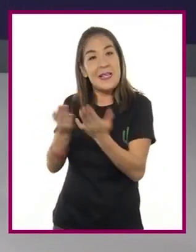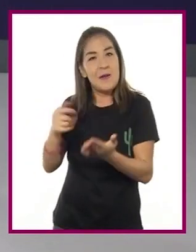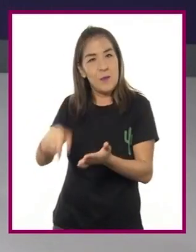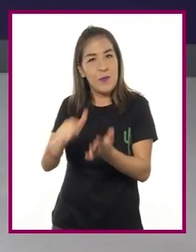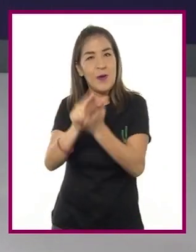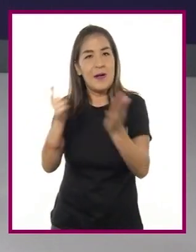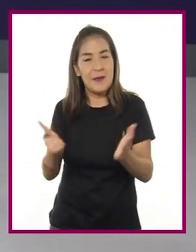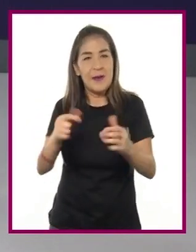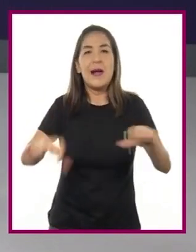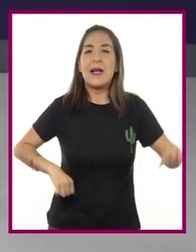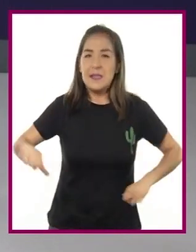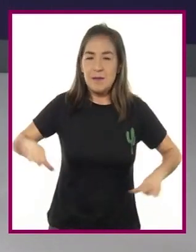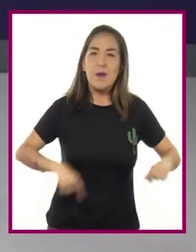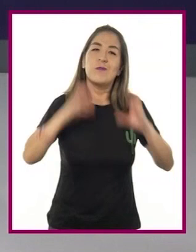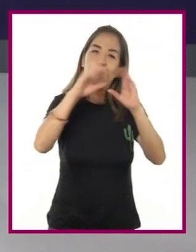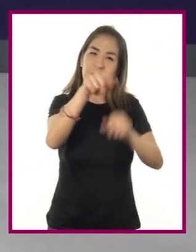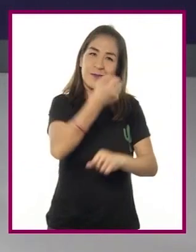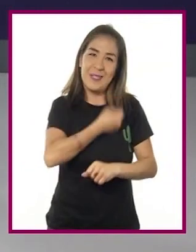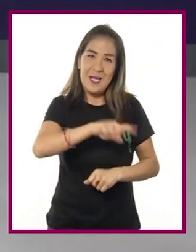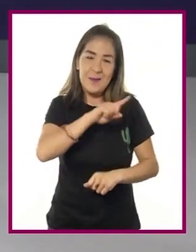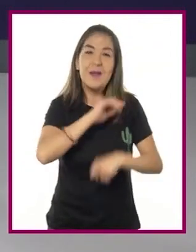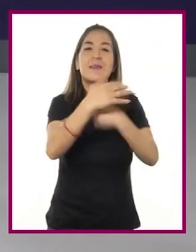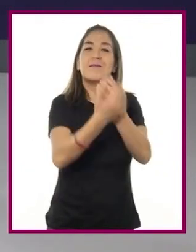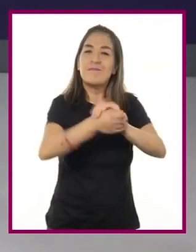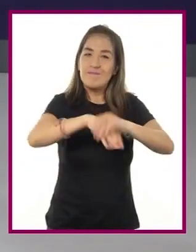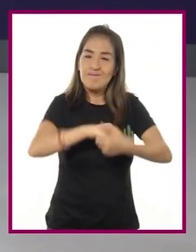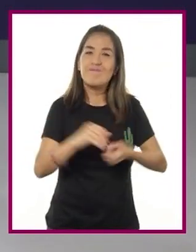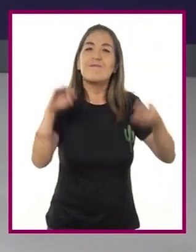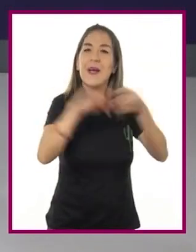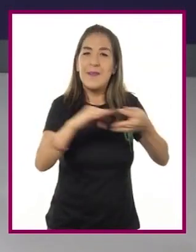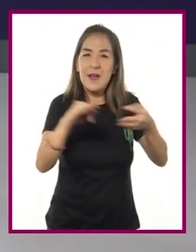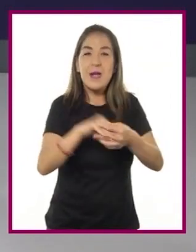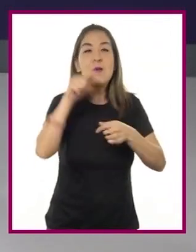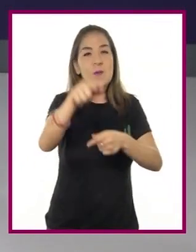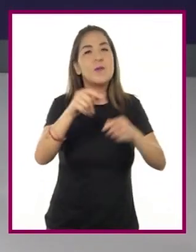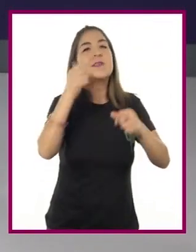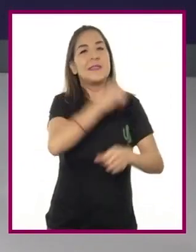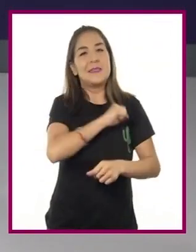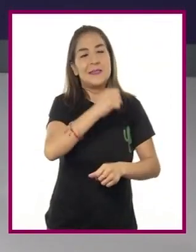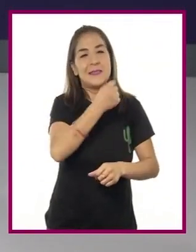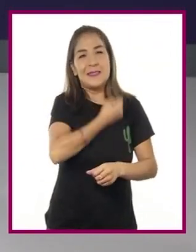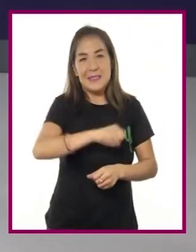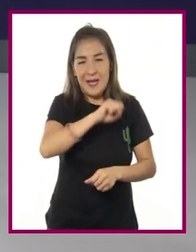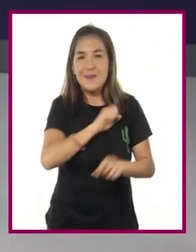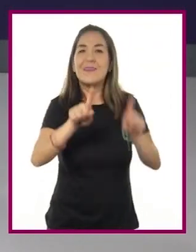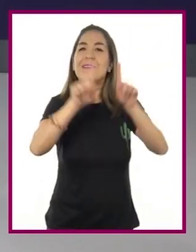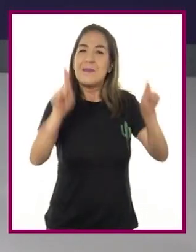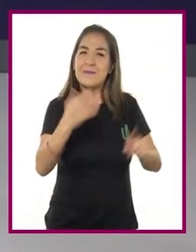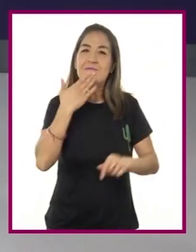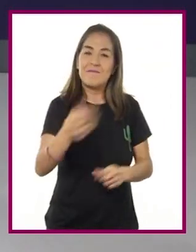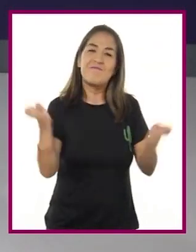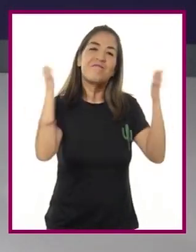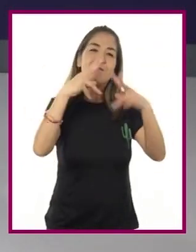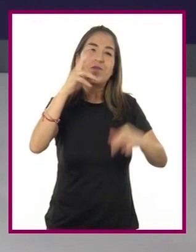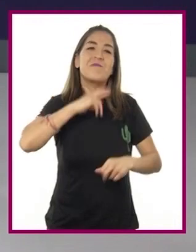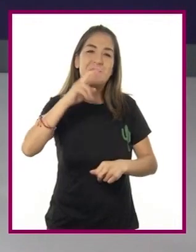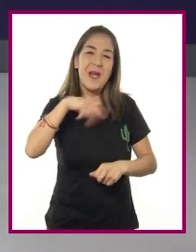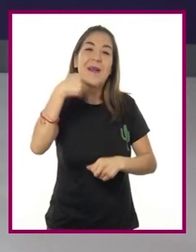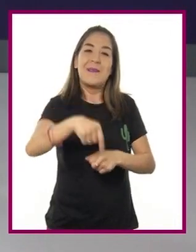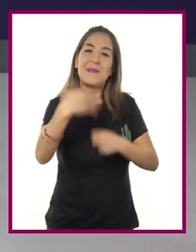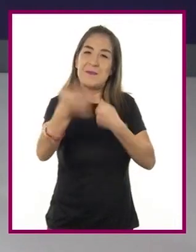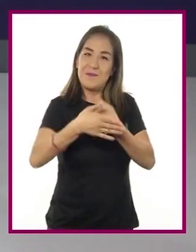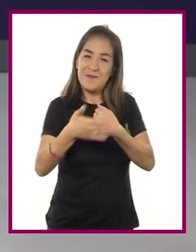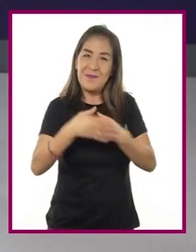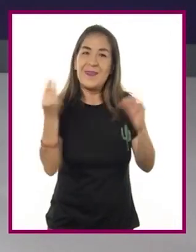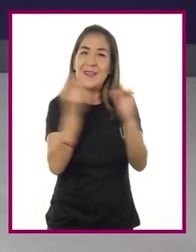texto. Cuiden mucho su salud, laven sus manos frecuentemente y recuerden siempre mantener la sana distancia. Nos vemos pronto en otra sesión más